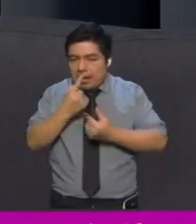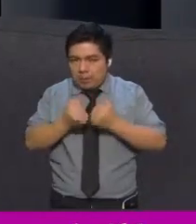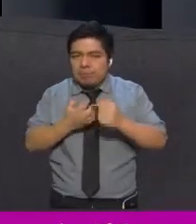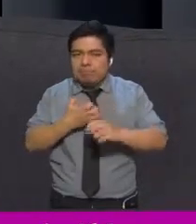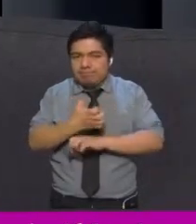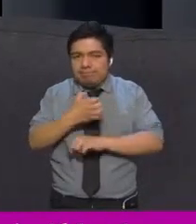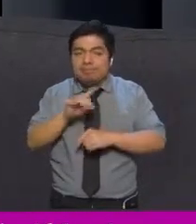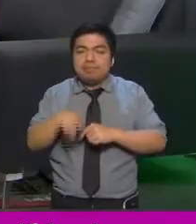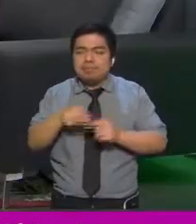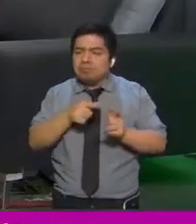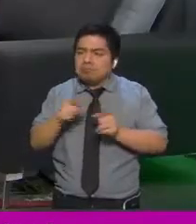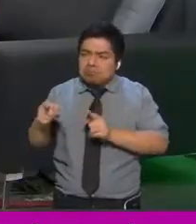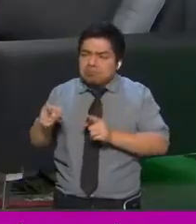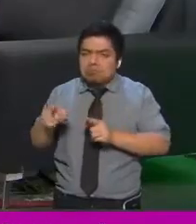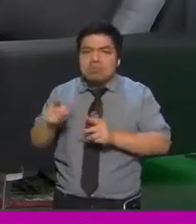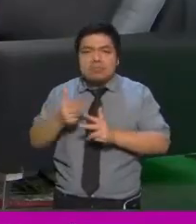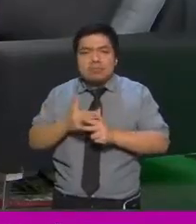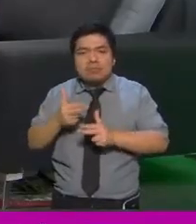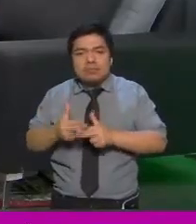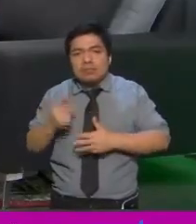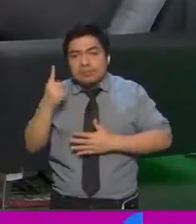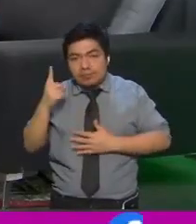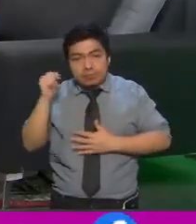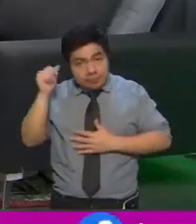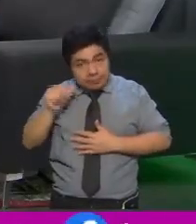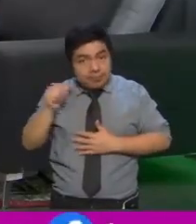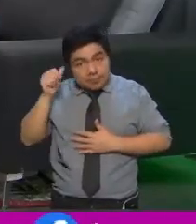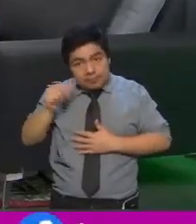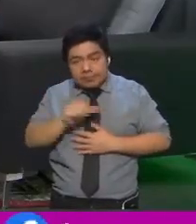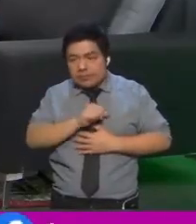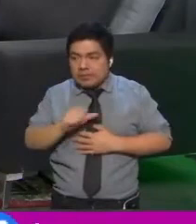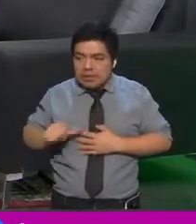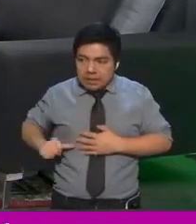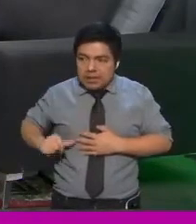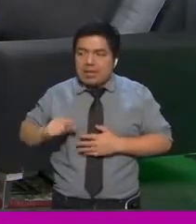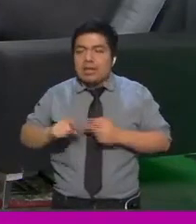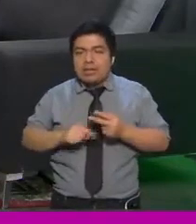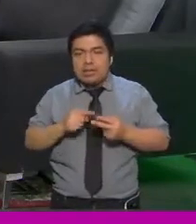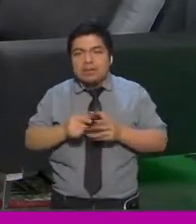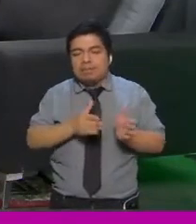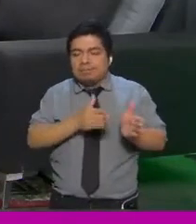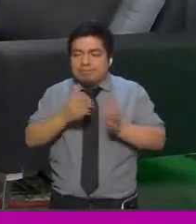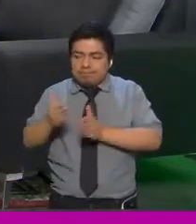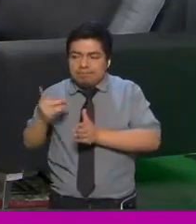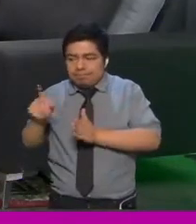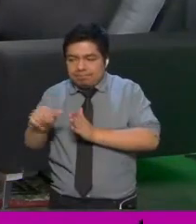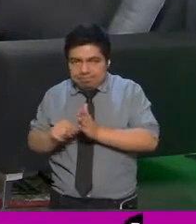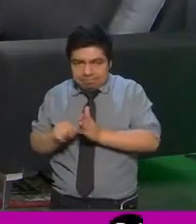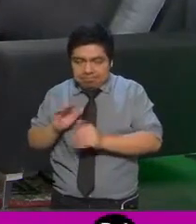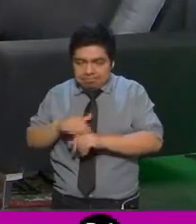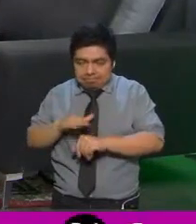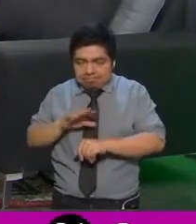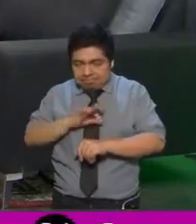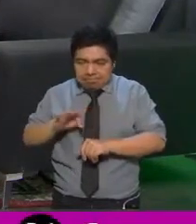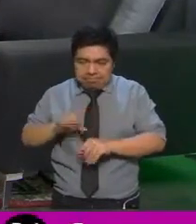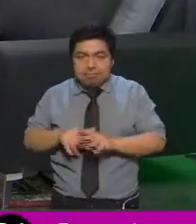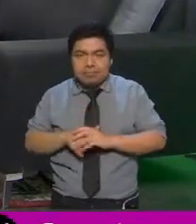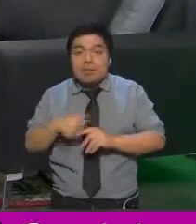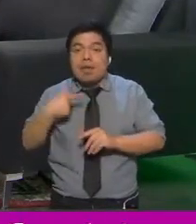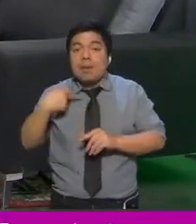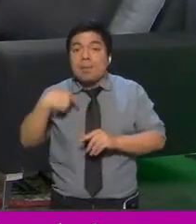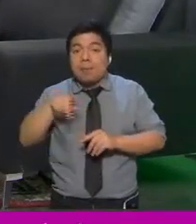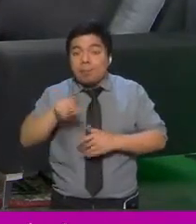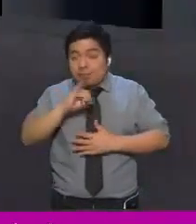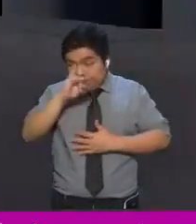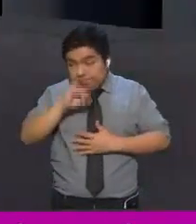okay pero lo demás y lo demás empieza hasta el primero de abril todas las alcaldías y la diputación un mes más exactamente Entonces ya pero ya para la